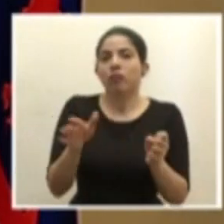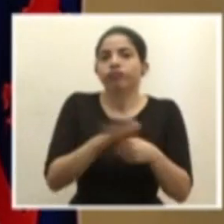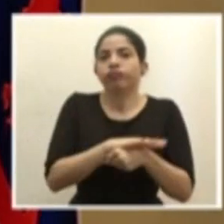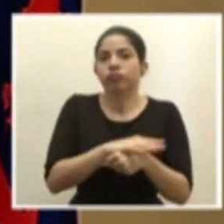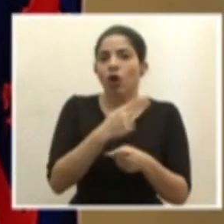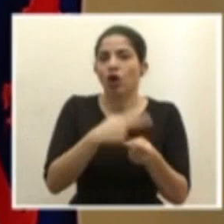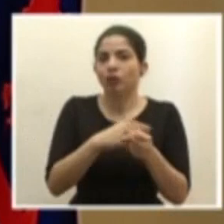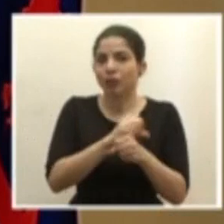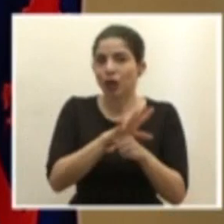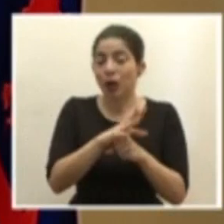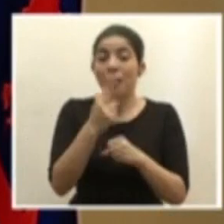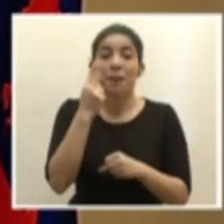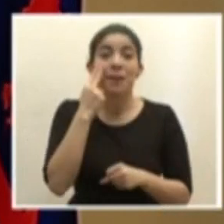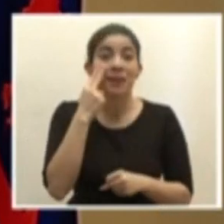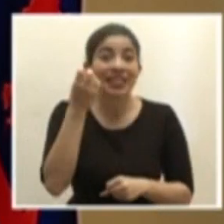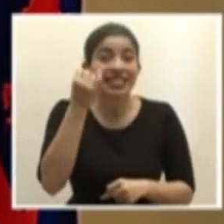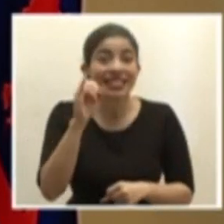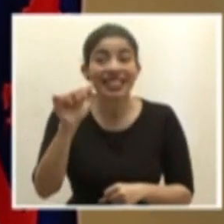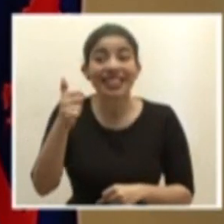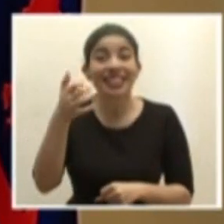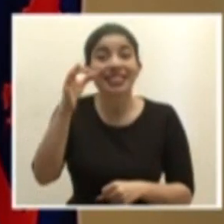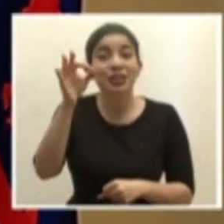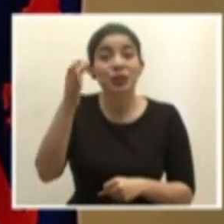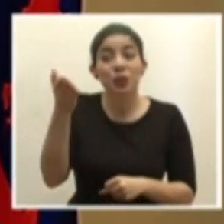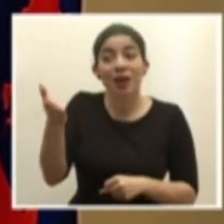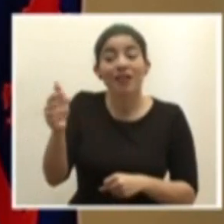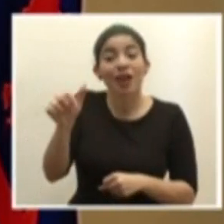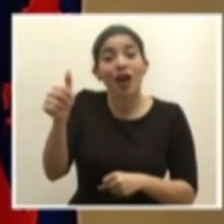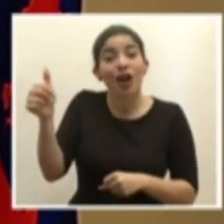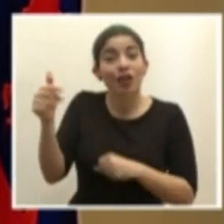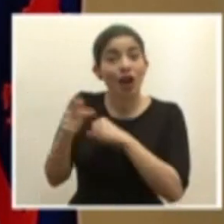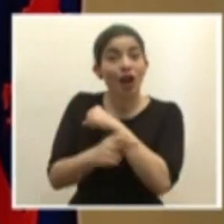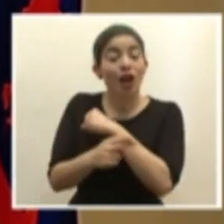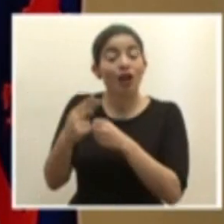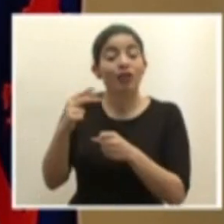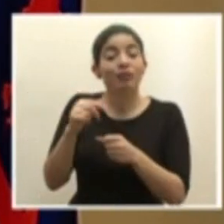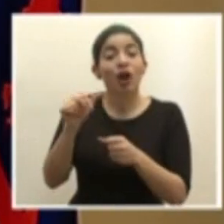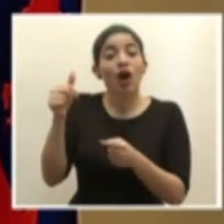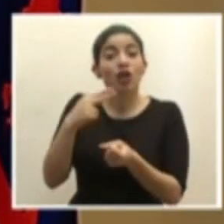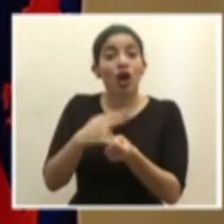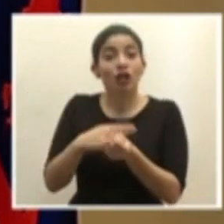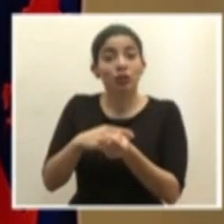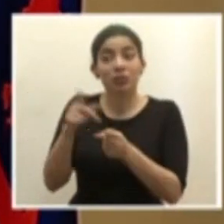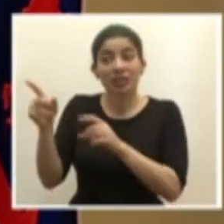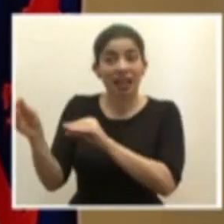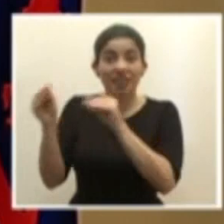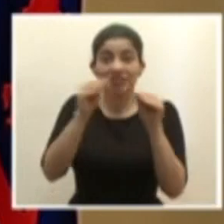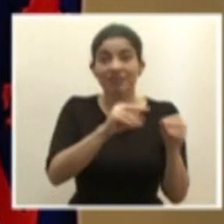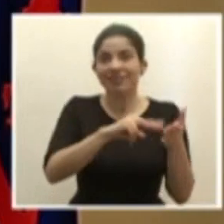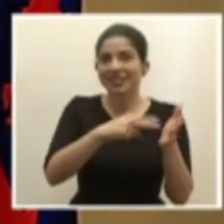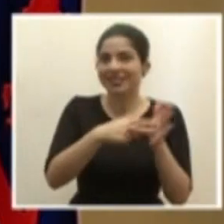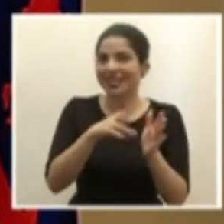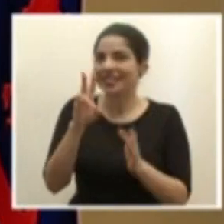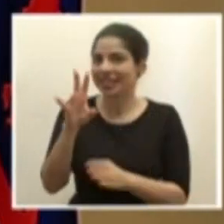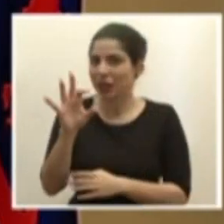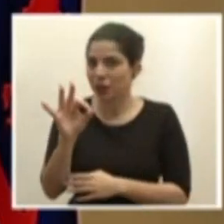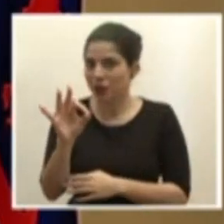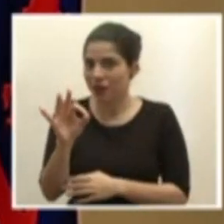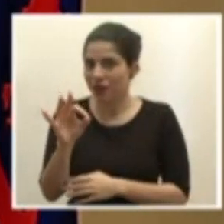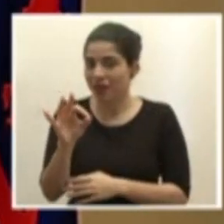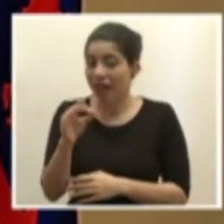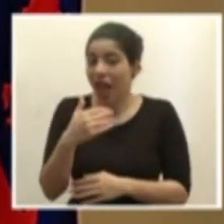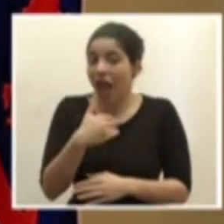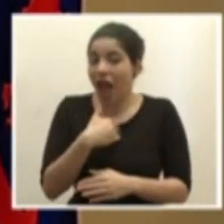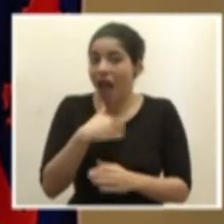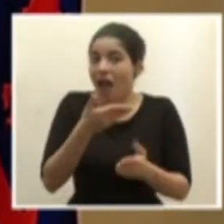si nosotros transfiriéramos los 19 que están en otros hospitales a SEACO, ya iríamos por 79 de los